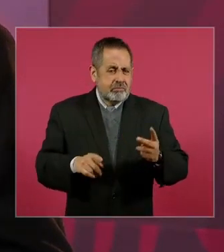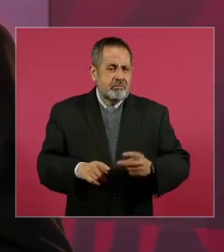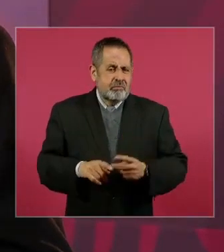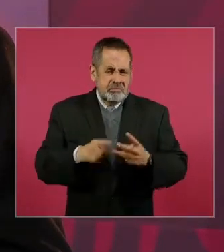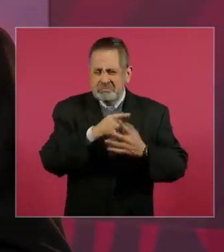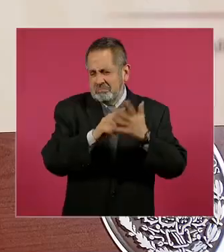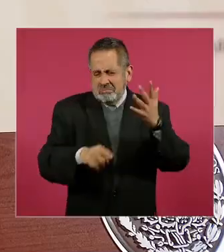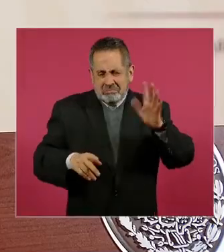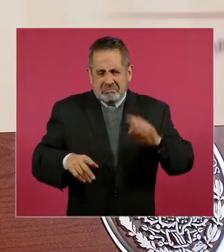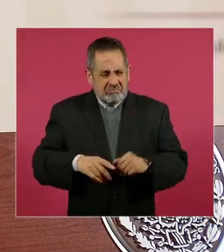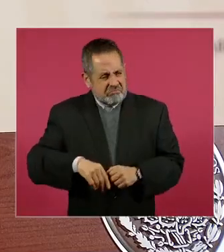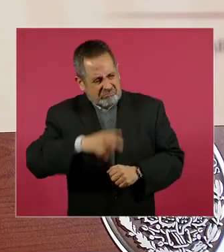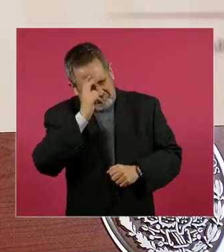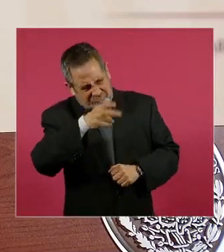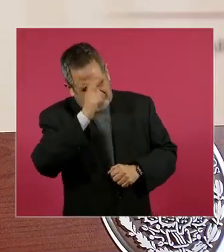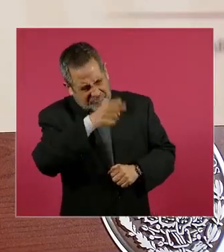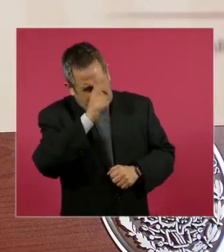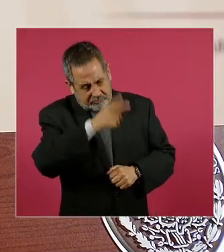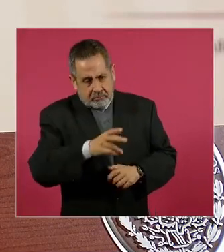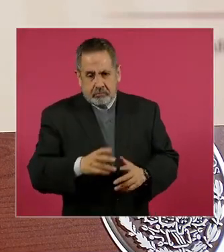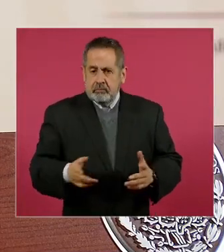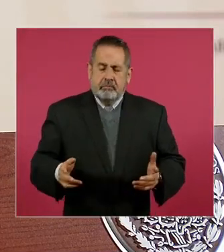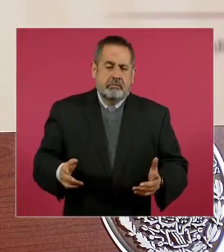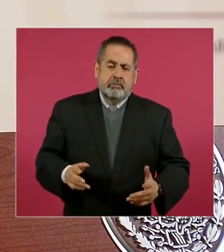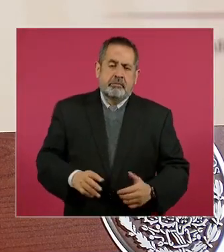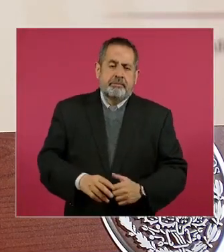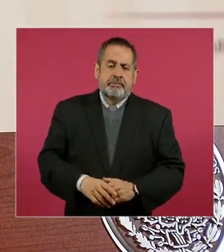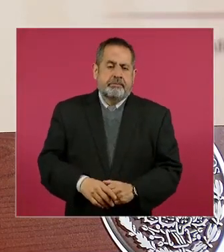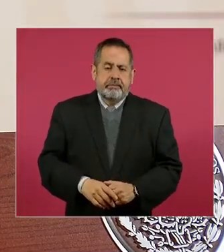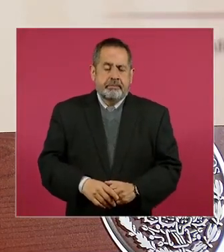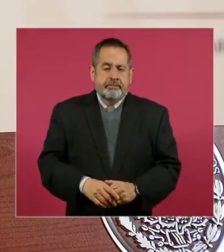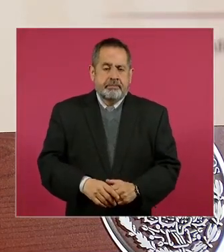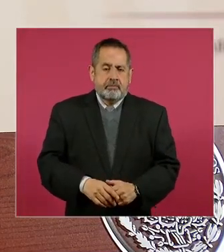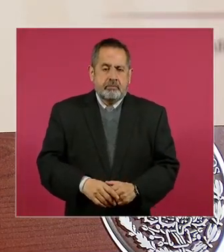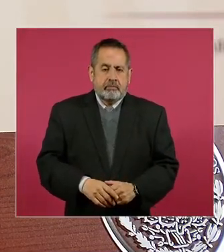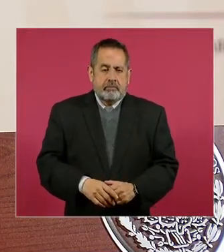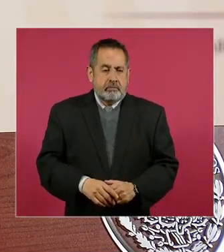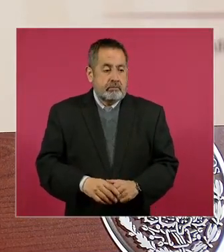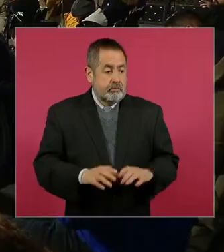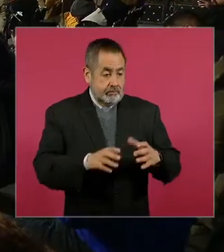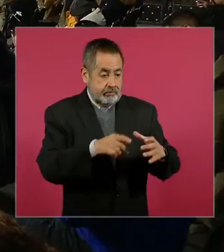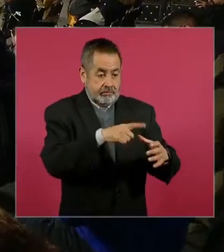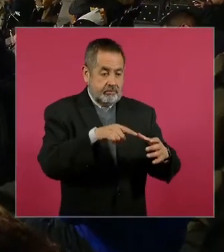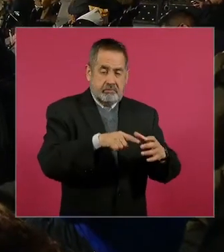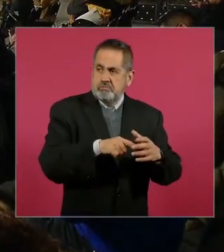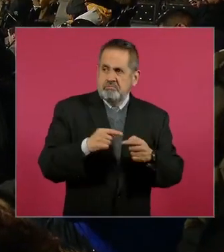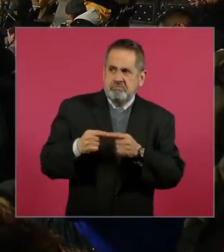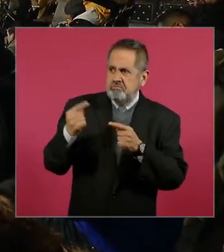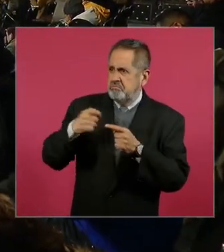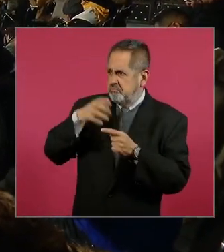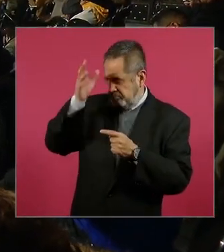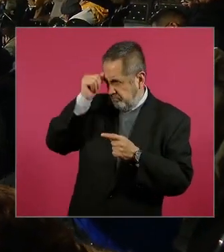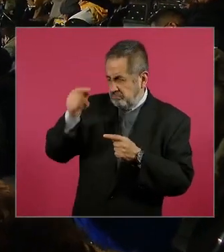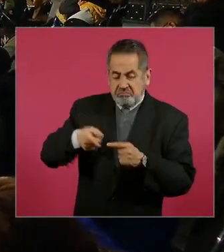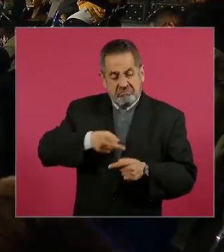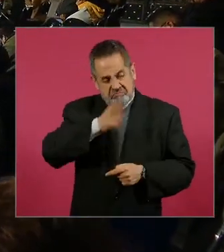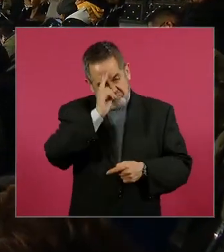con todos los que no estaban alineados.